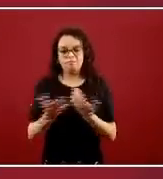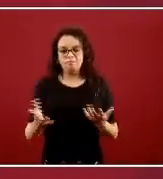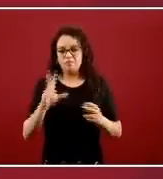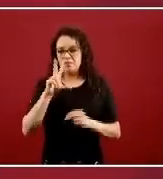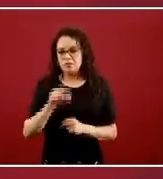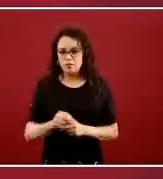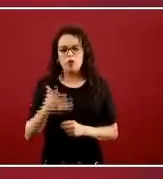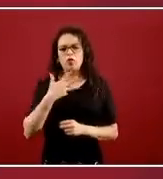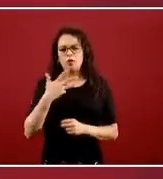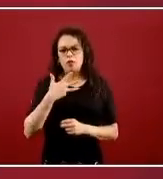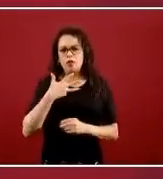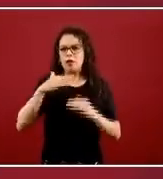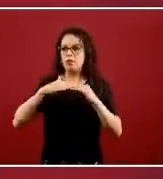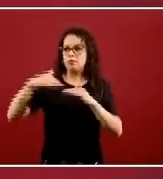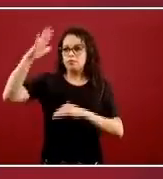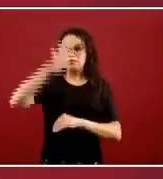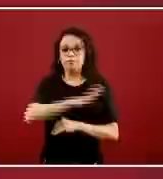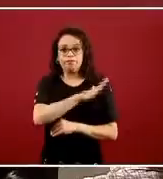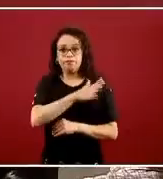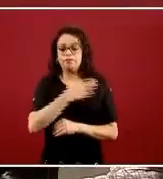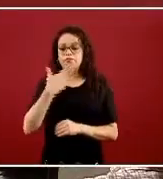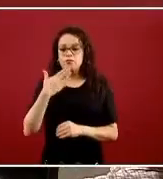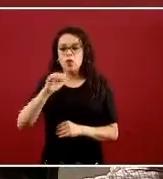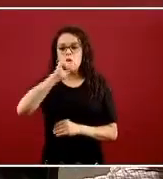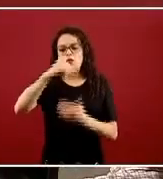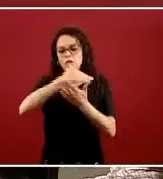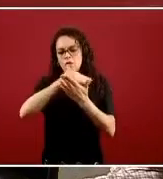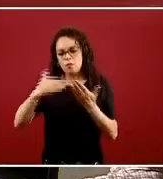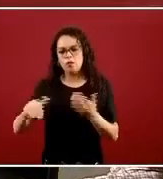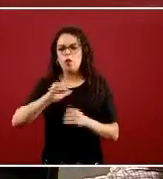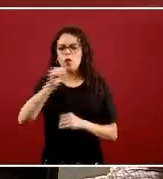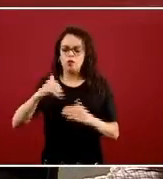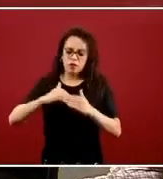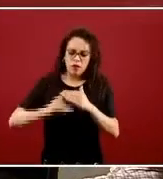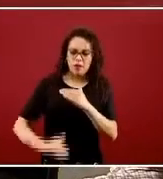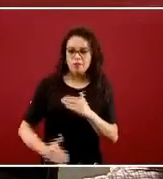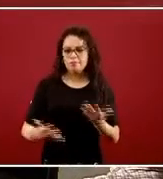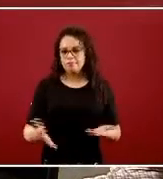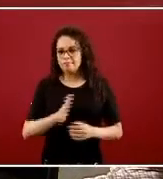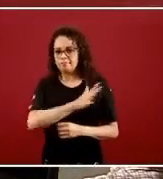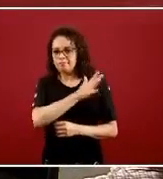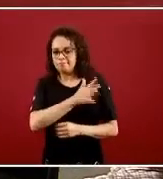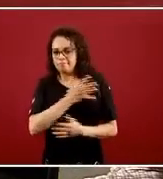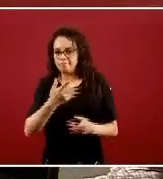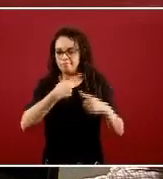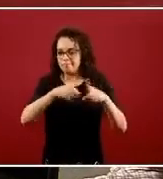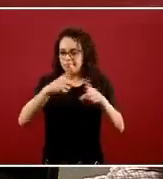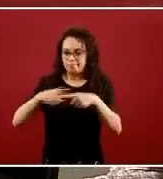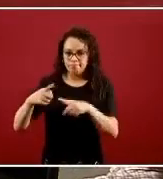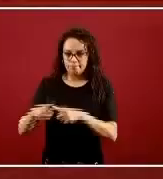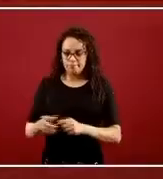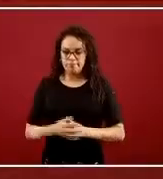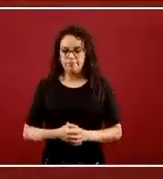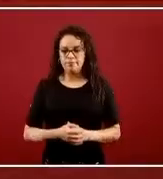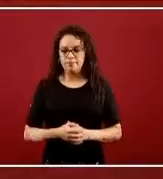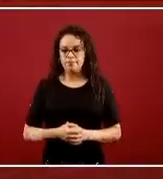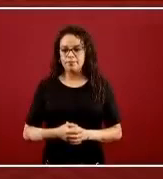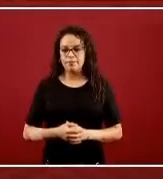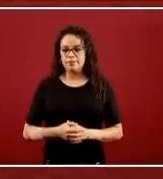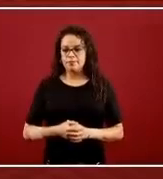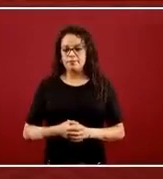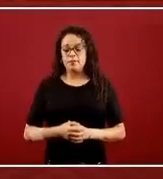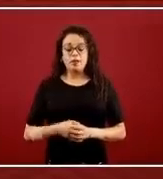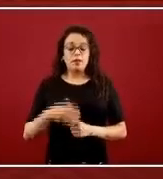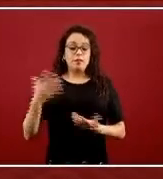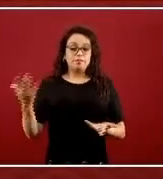mediana calidad, productos de baja calidad. Porque en un momento dado en la narrativa pública aparece China como un